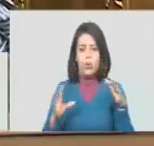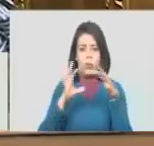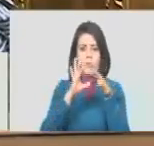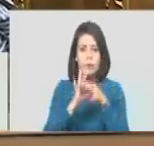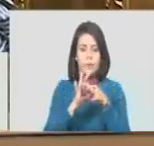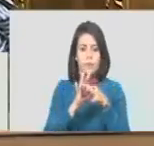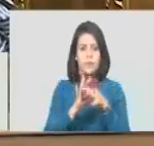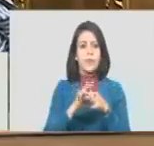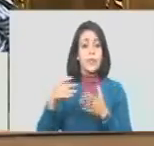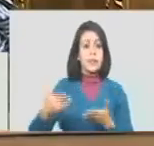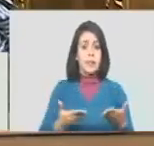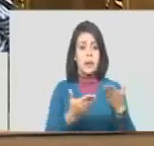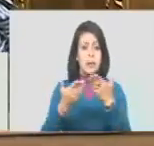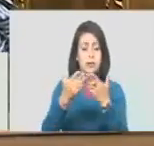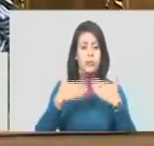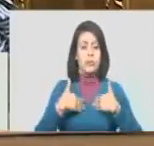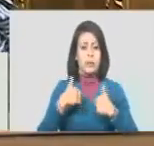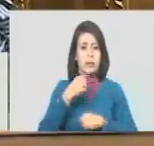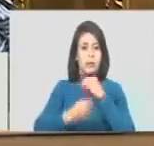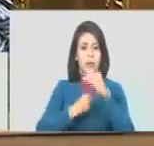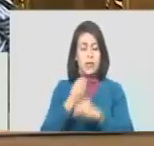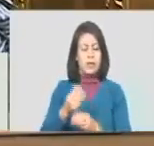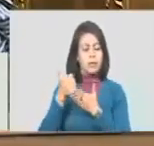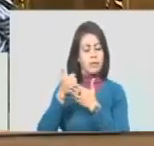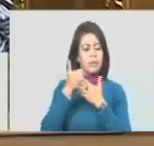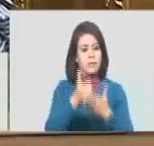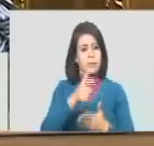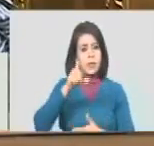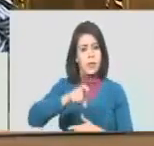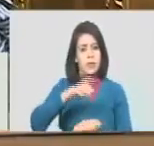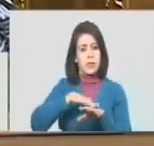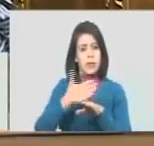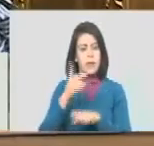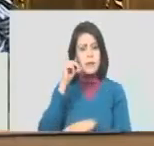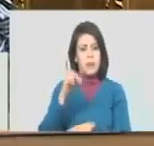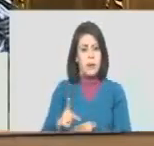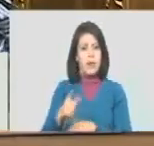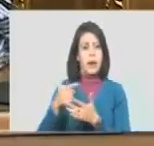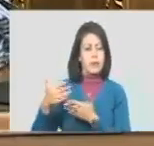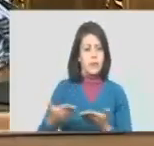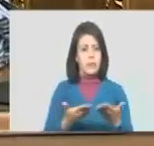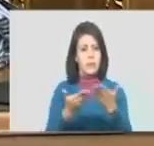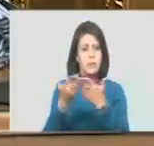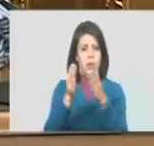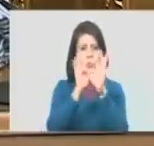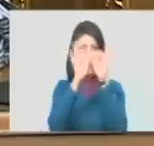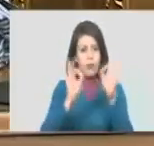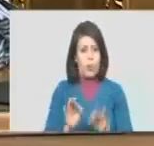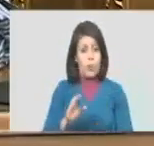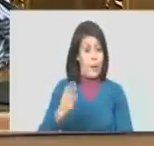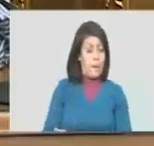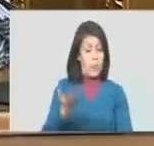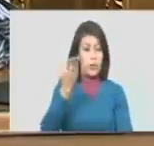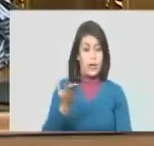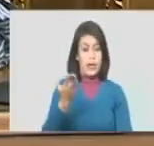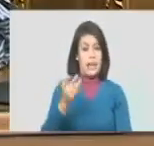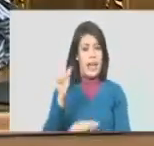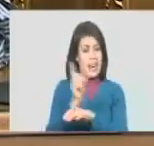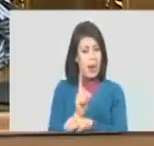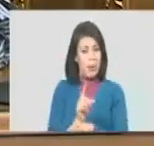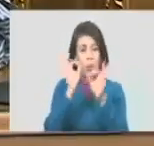asociadas. Los servicios de salud terapéuticos requeridos deben ser prestados de manera prioritaria,